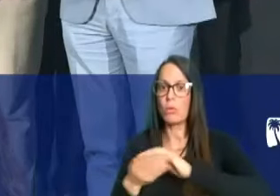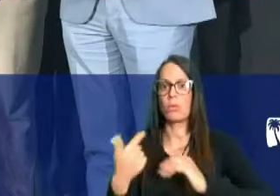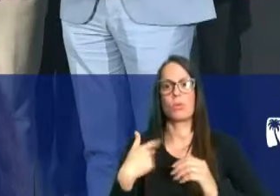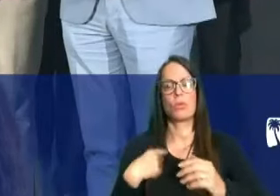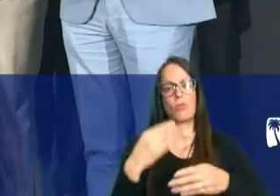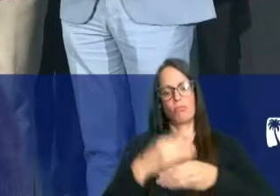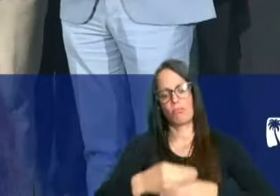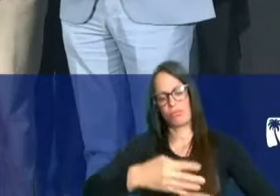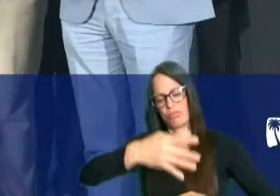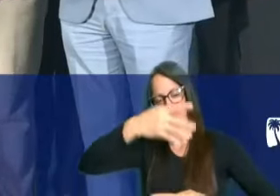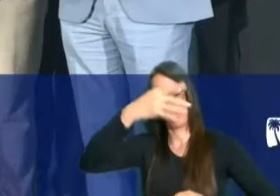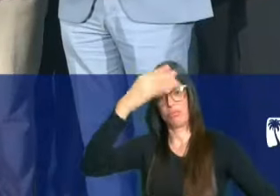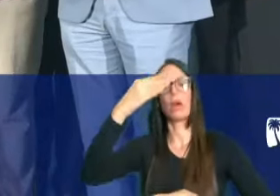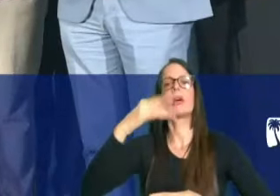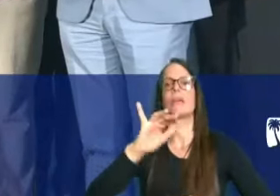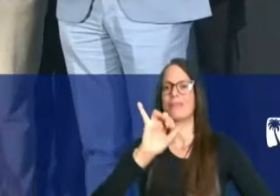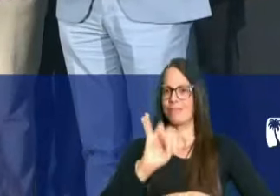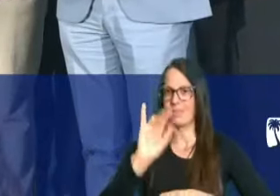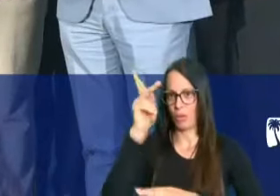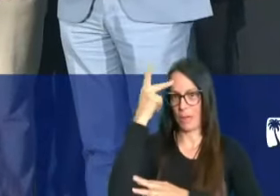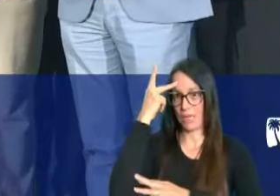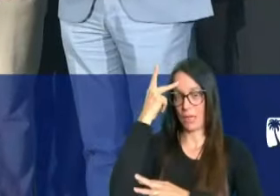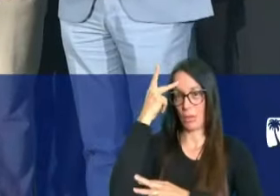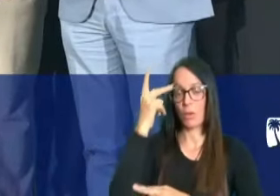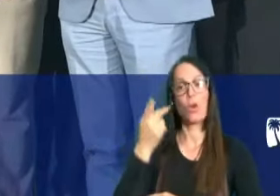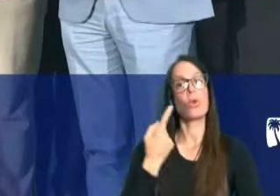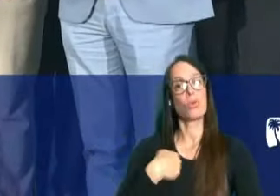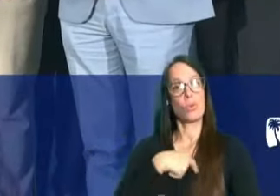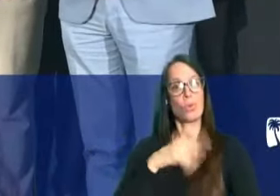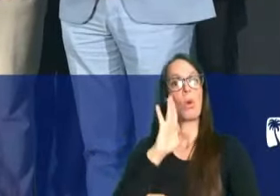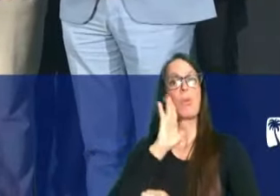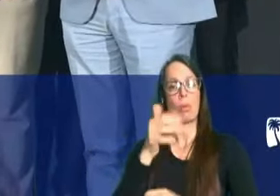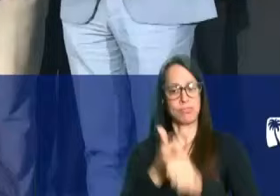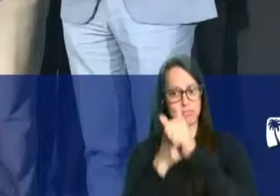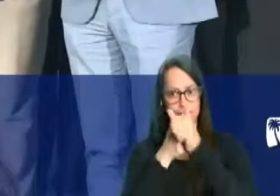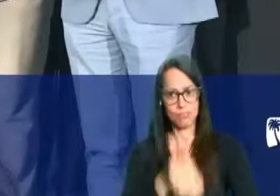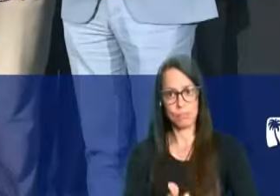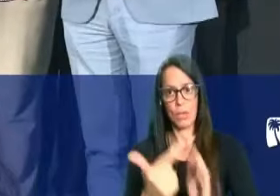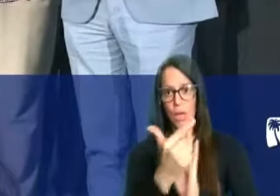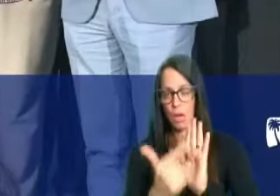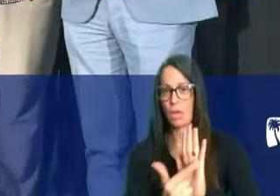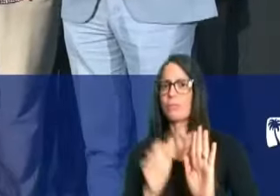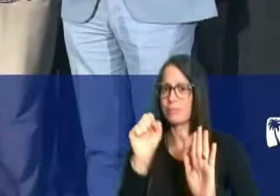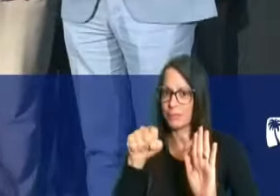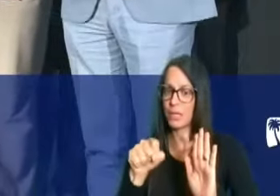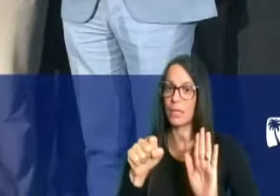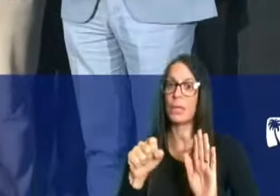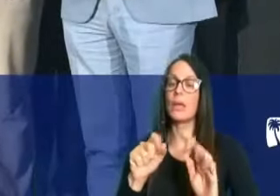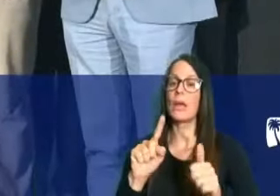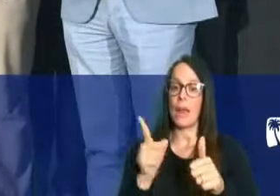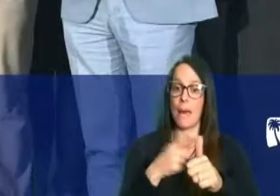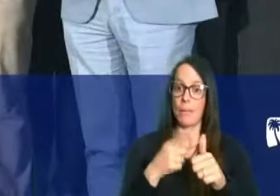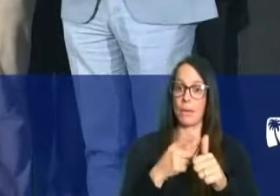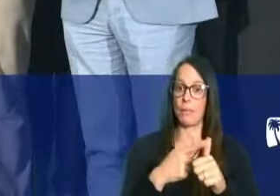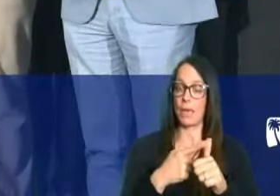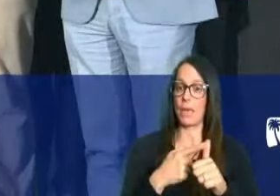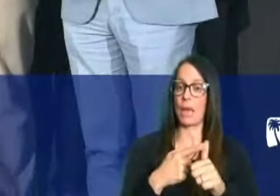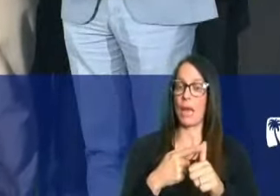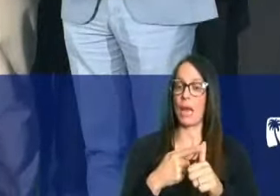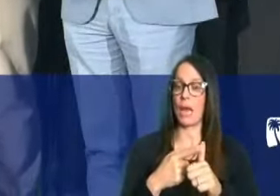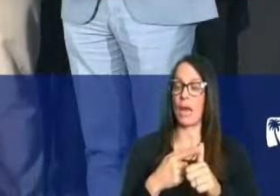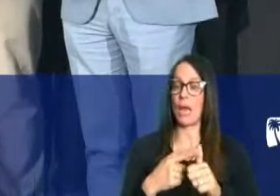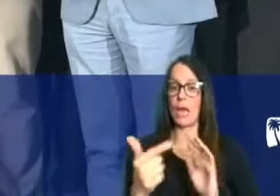también incidió en en la elección nosotros vamos a cumplir con ese compromiso programático las primeras legislaciones como dije hace unos minutos